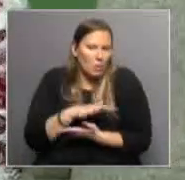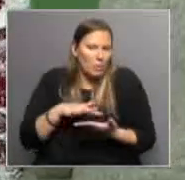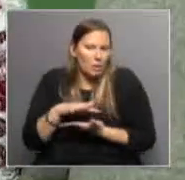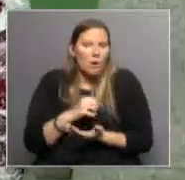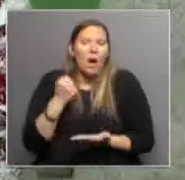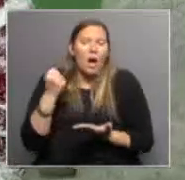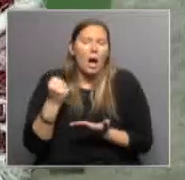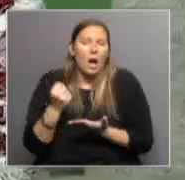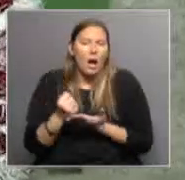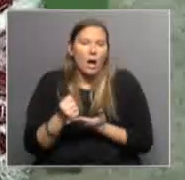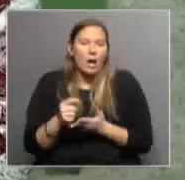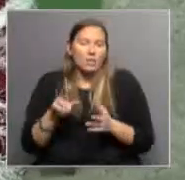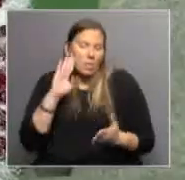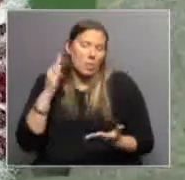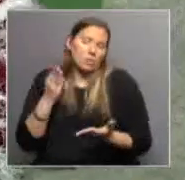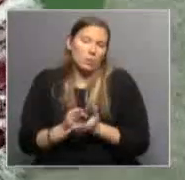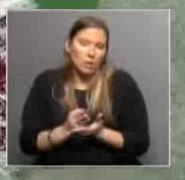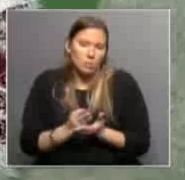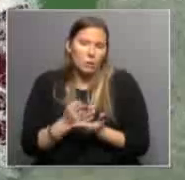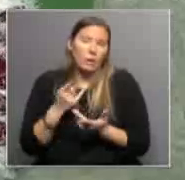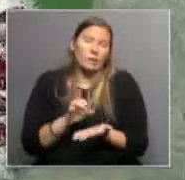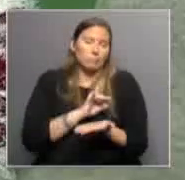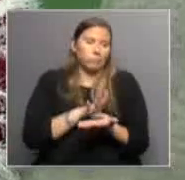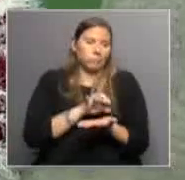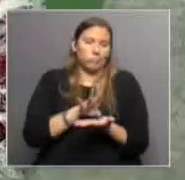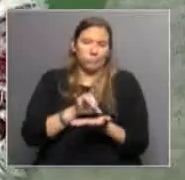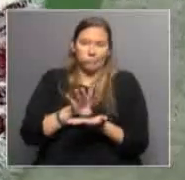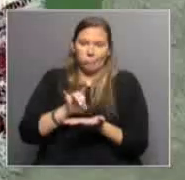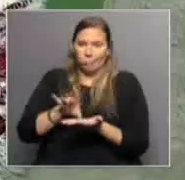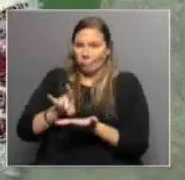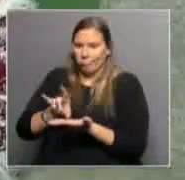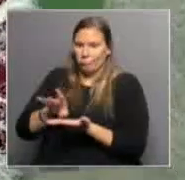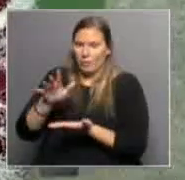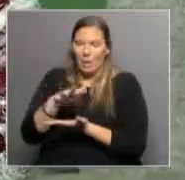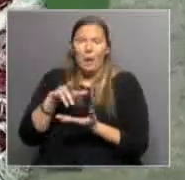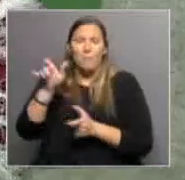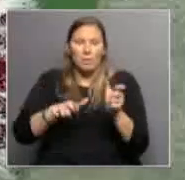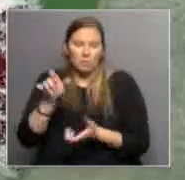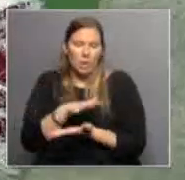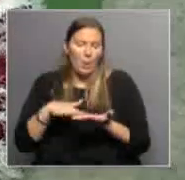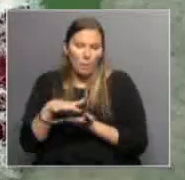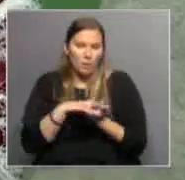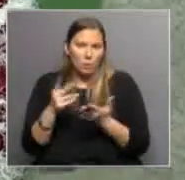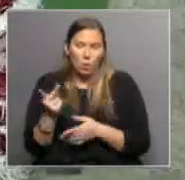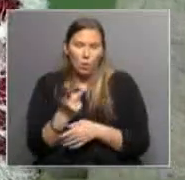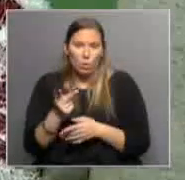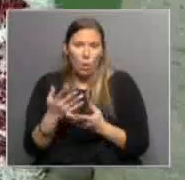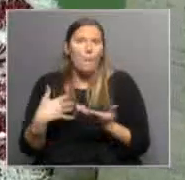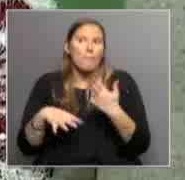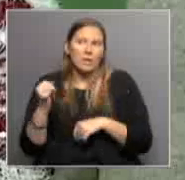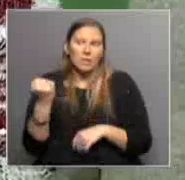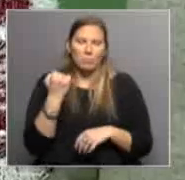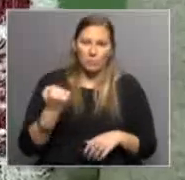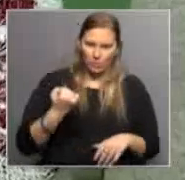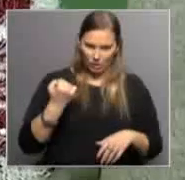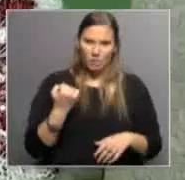periodo dictatorial, donde bueno, la expulsión de las personas de este barrio, de los dos lugares más significativos que